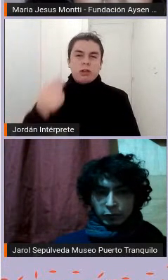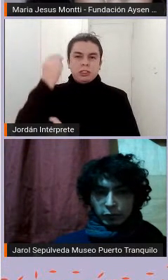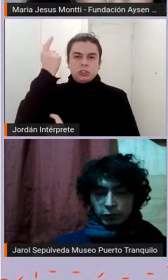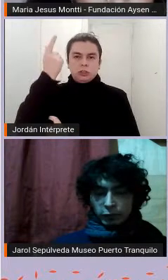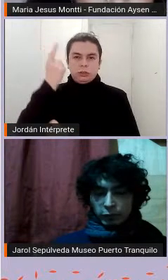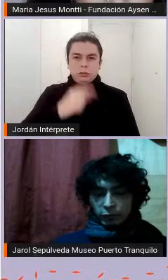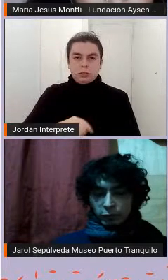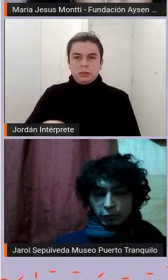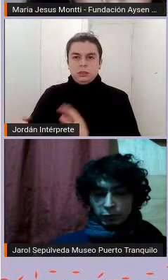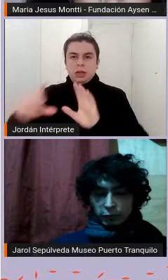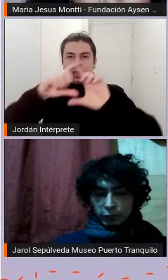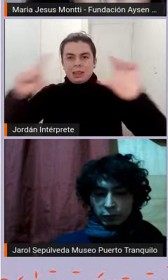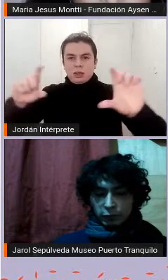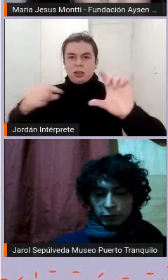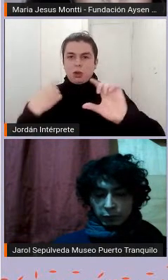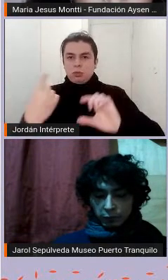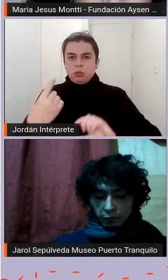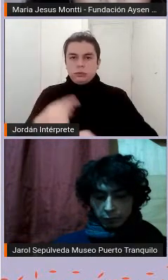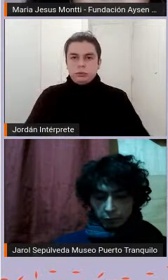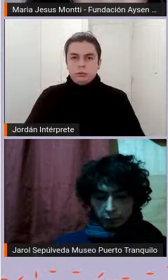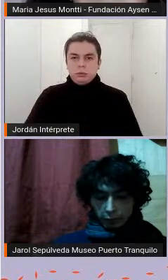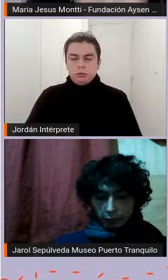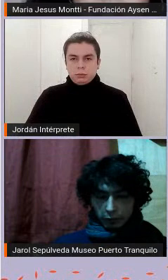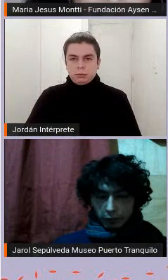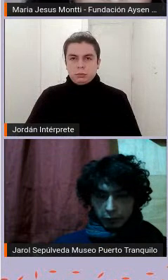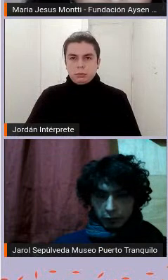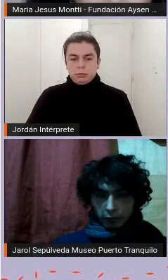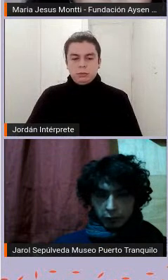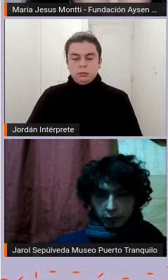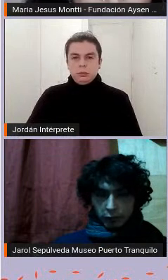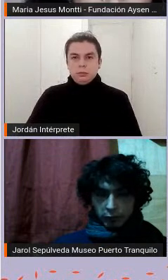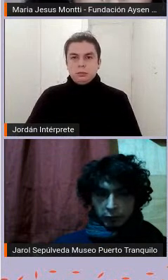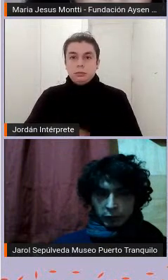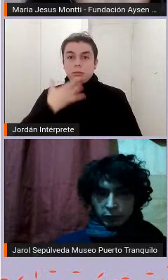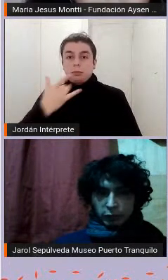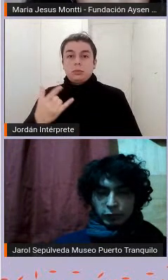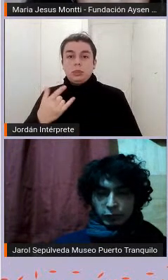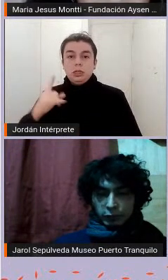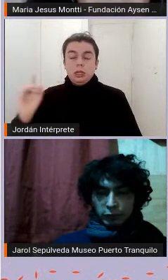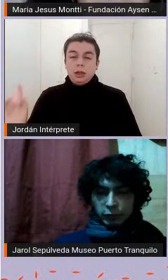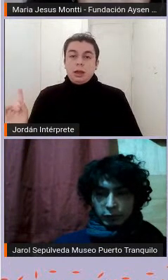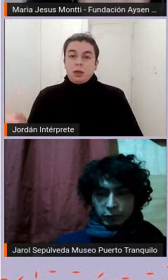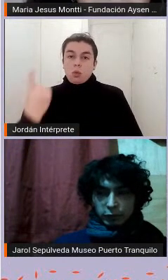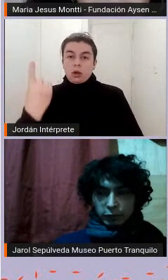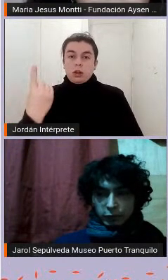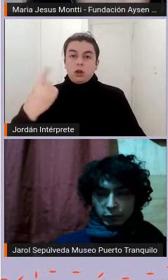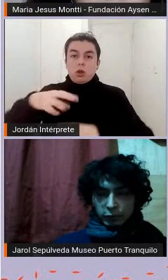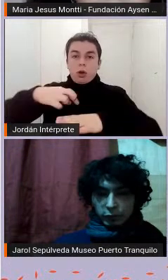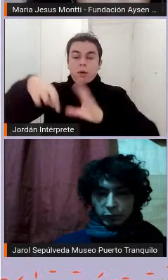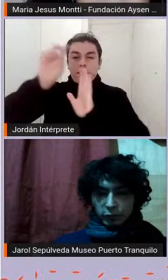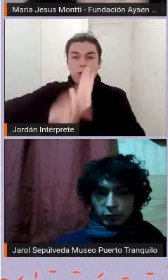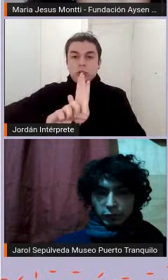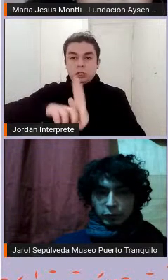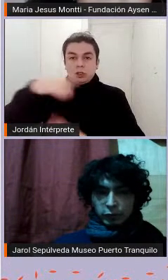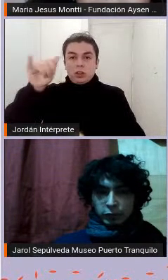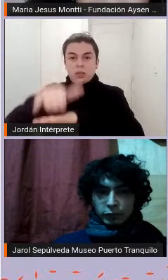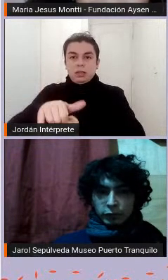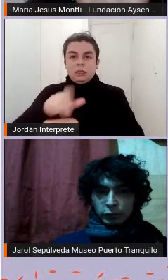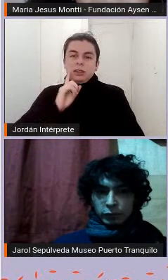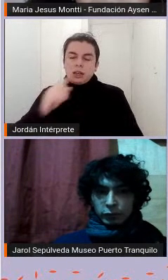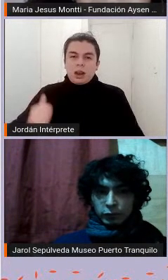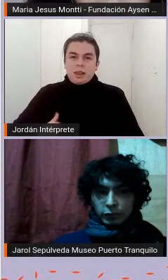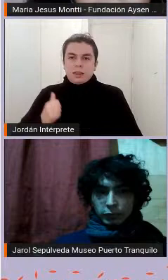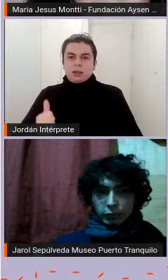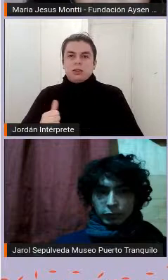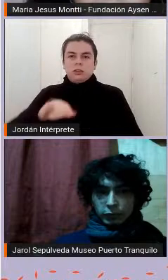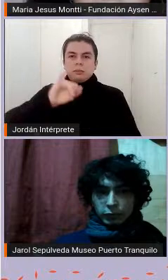porque es el único proyecto adjudicado en esta categoría en la región de Aysén. La directora es Jacqueline Bolt, la